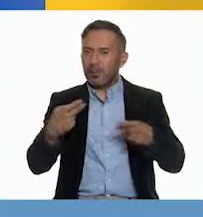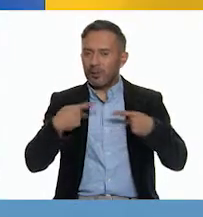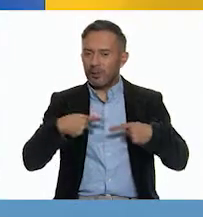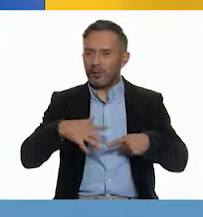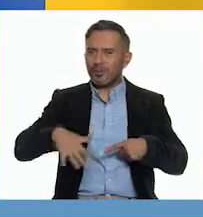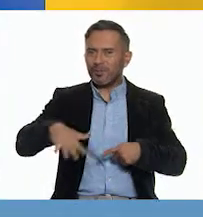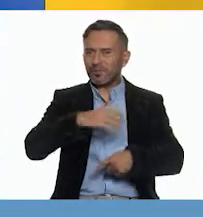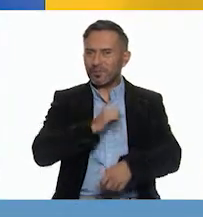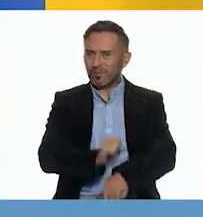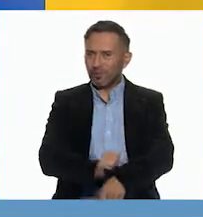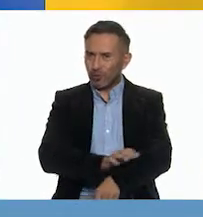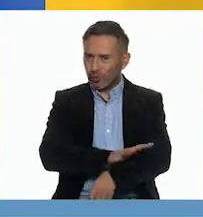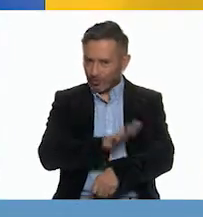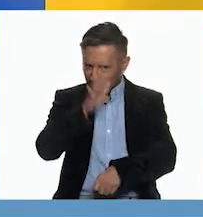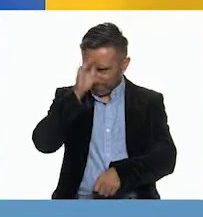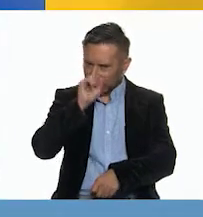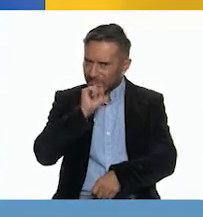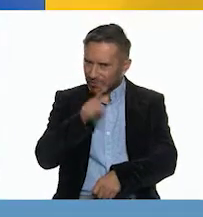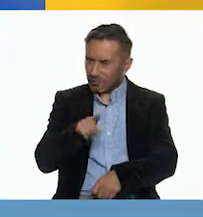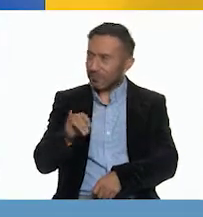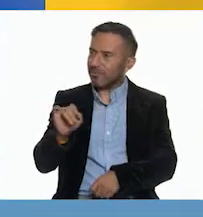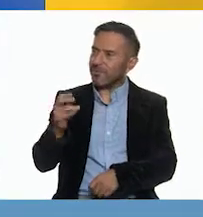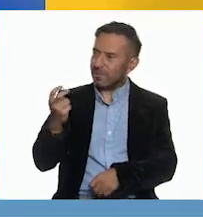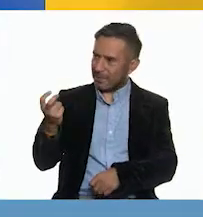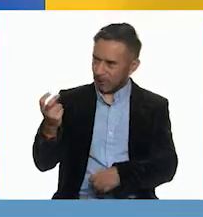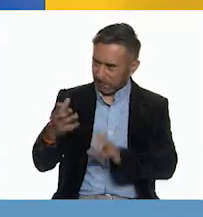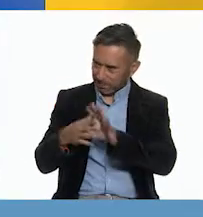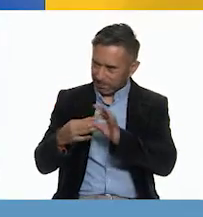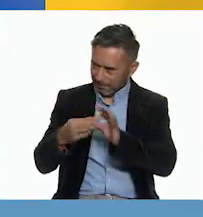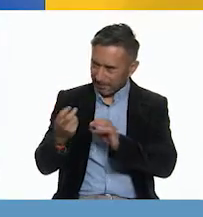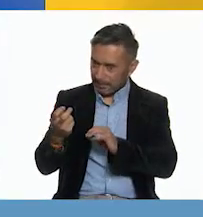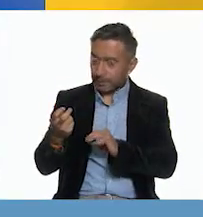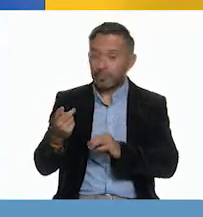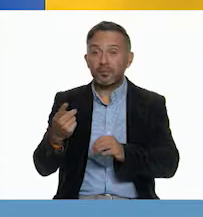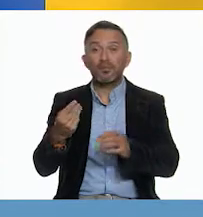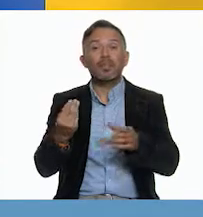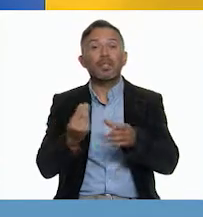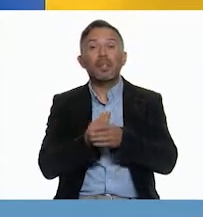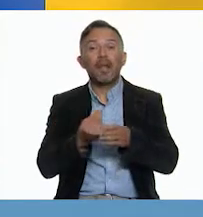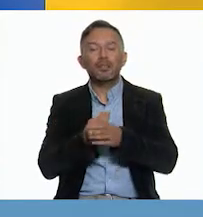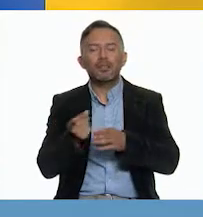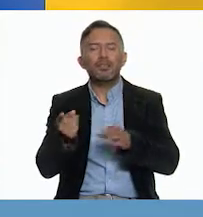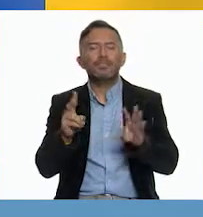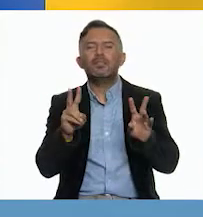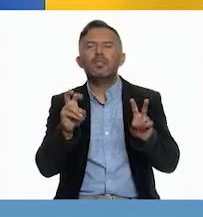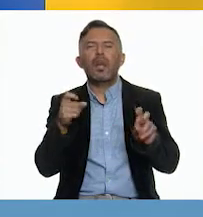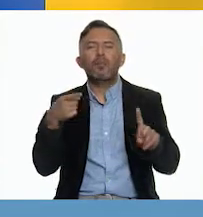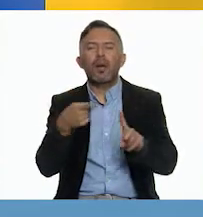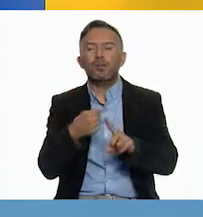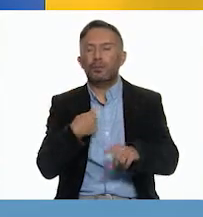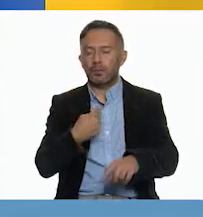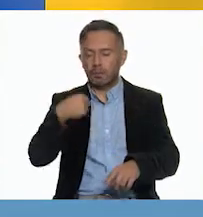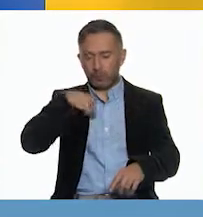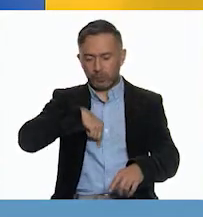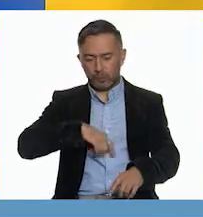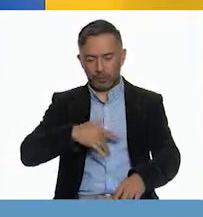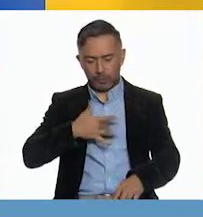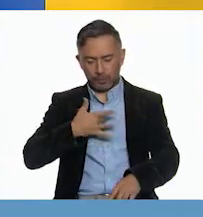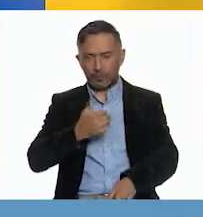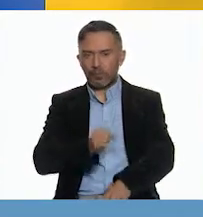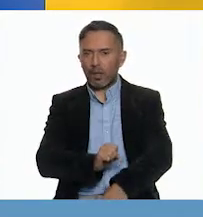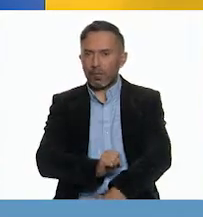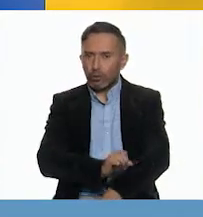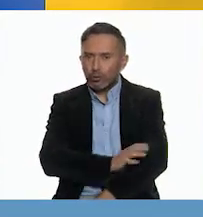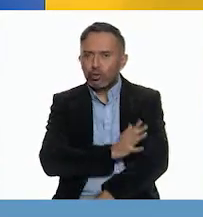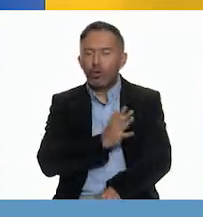Raulito, qué bueno que lo mencionas. En esas clases podemos aprender un poco más sobre nuestras emociones y las